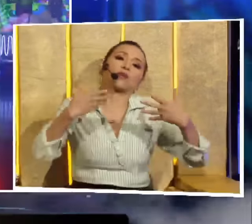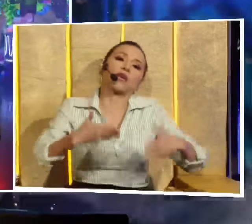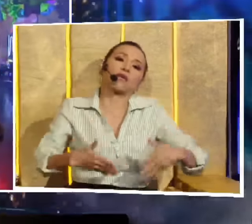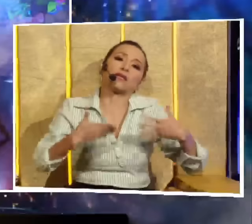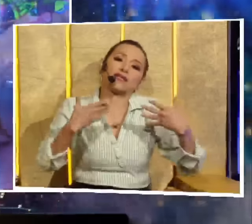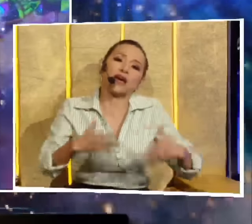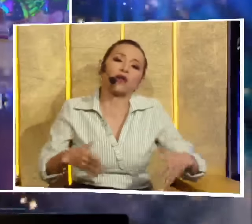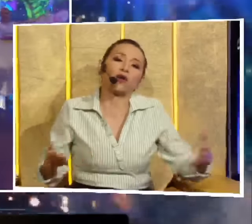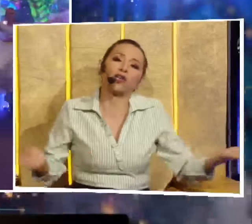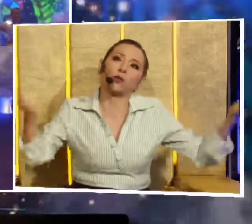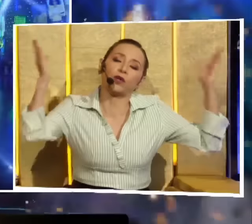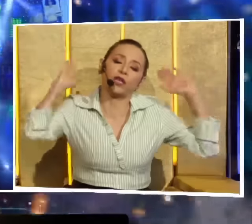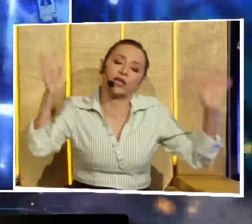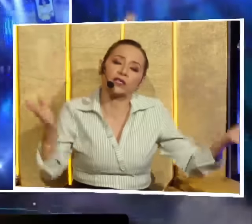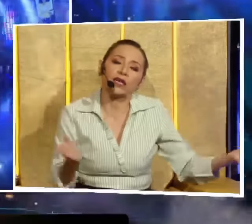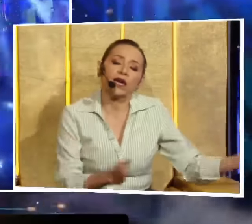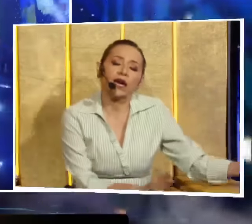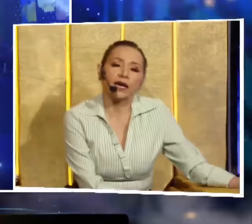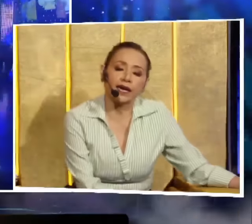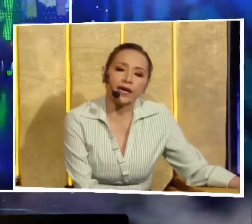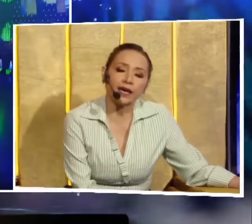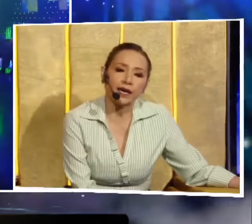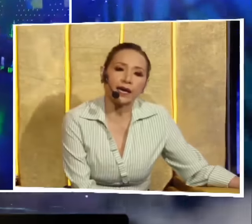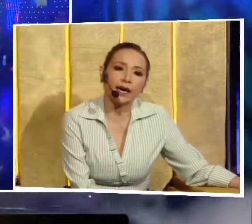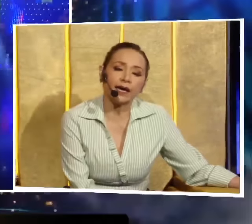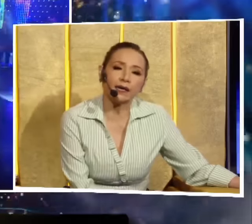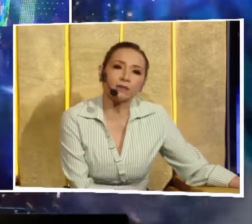que se subía demasiado y no podías